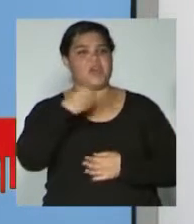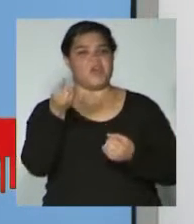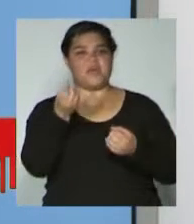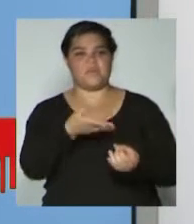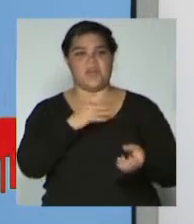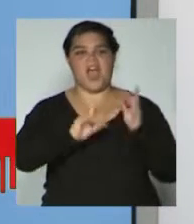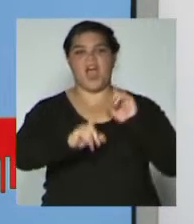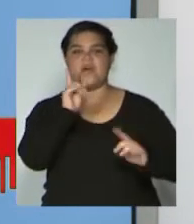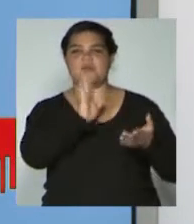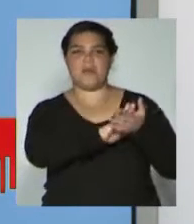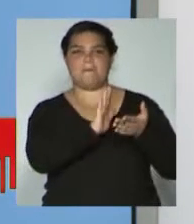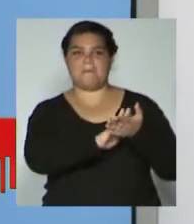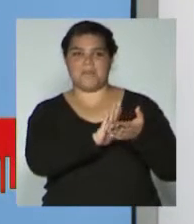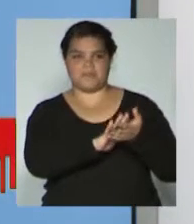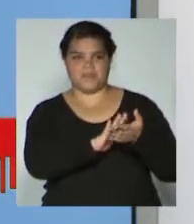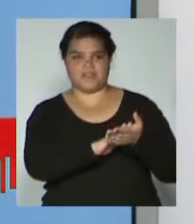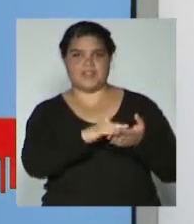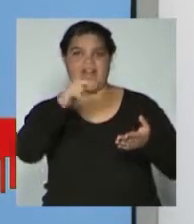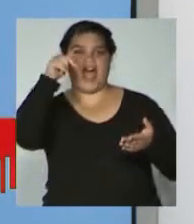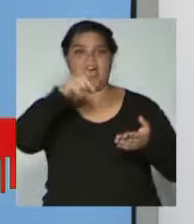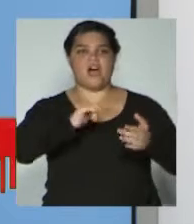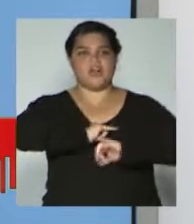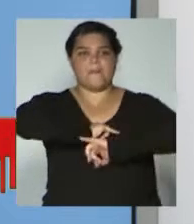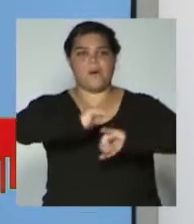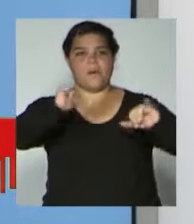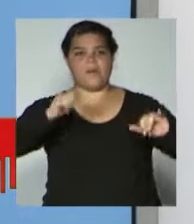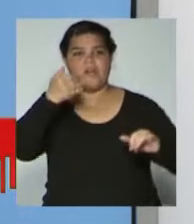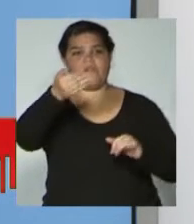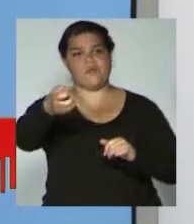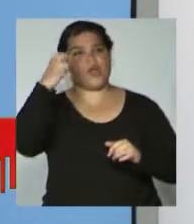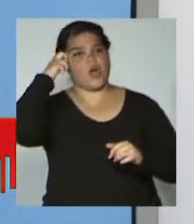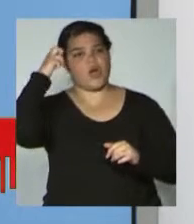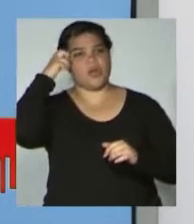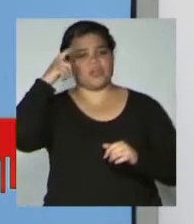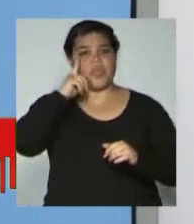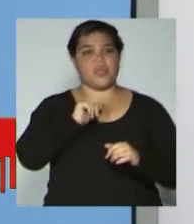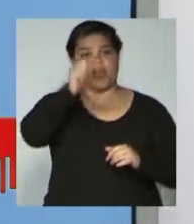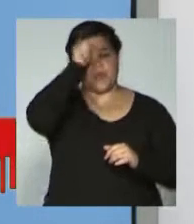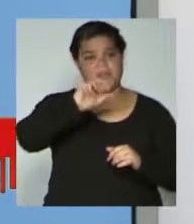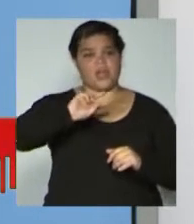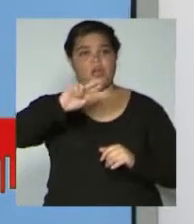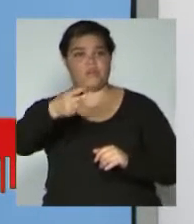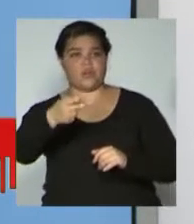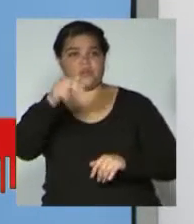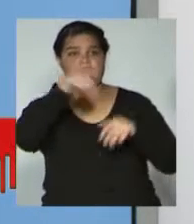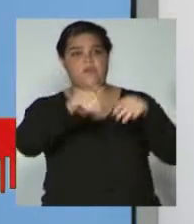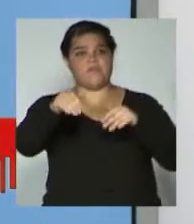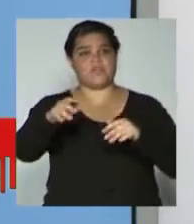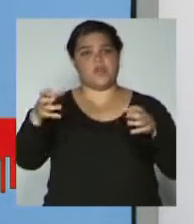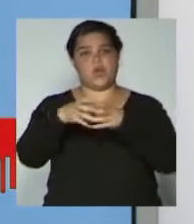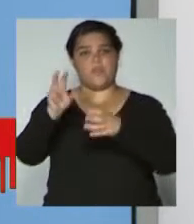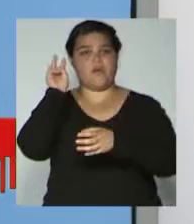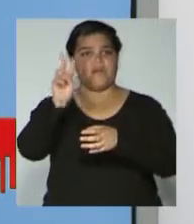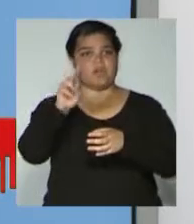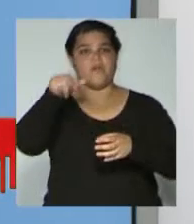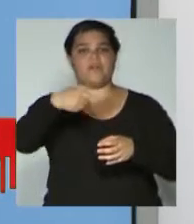en general tenemos en esta campaña de cara al Congreso de la Nación? El domingo son las elecciones, por parte del Frente para la Victoria y en tu caso